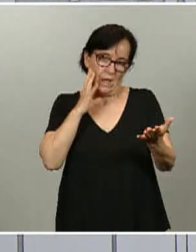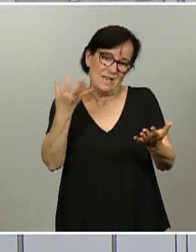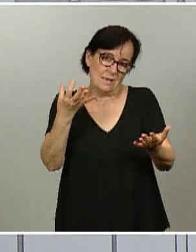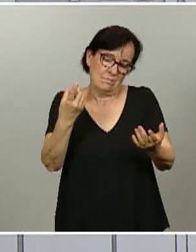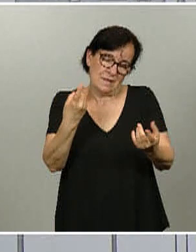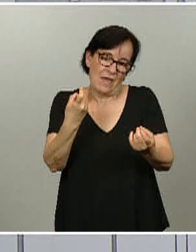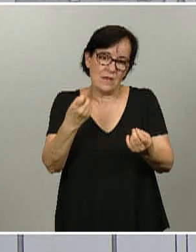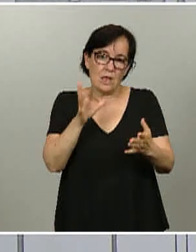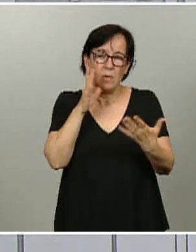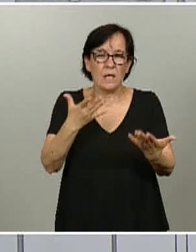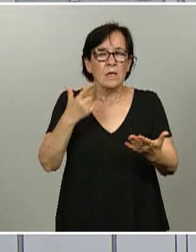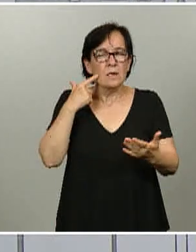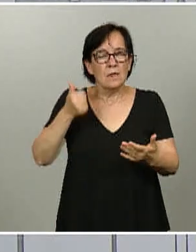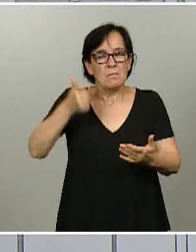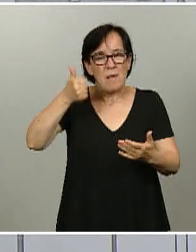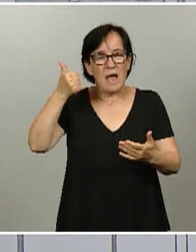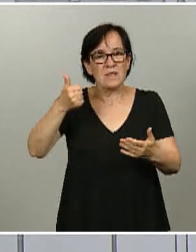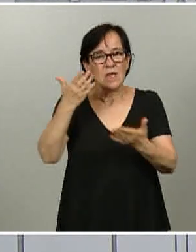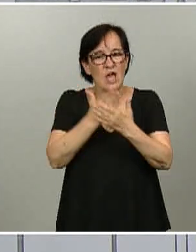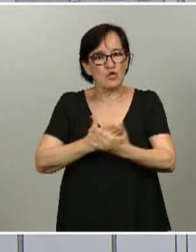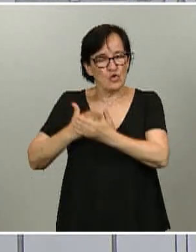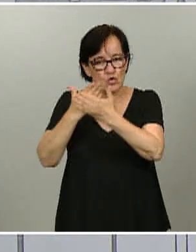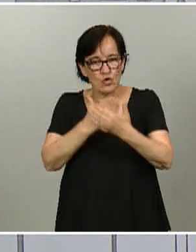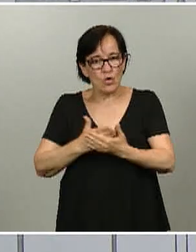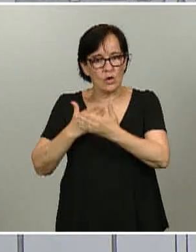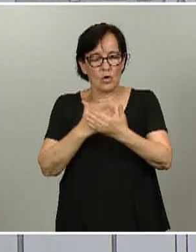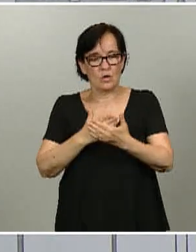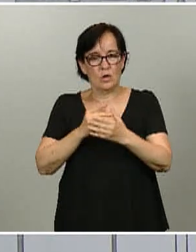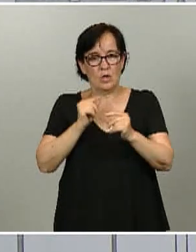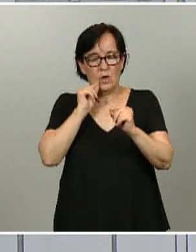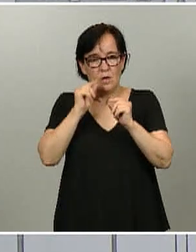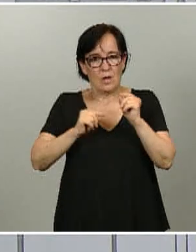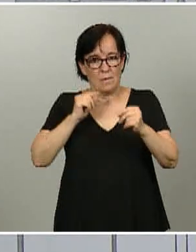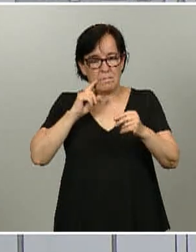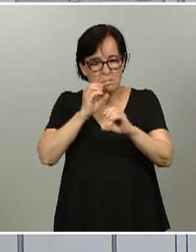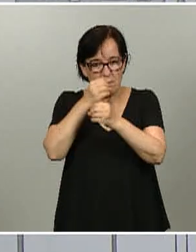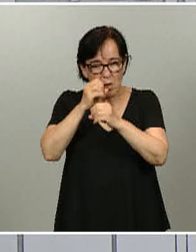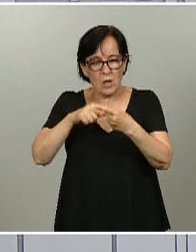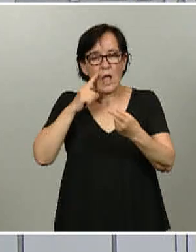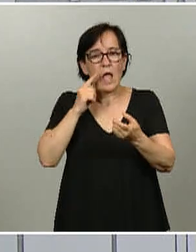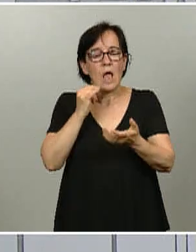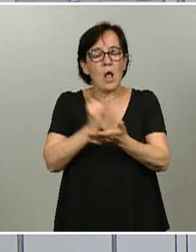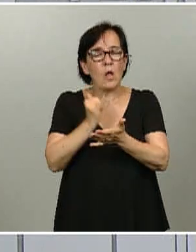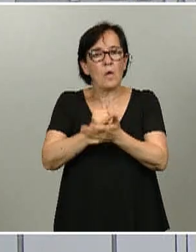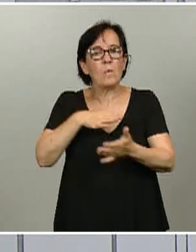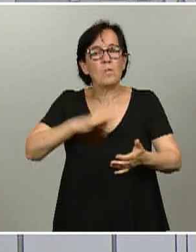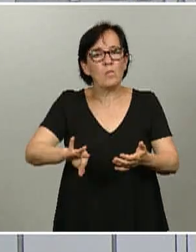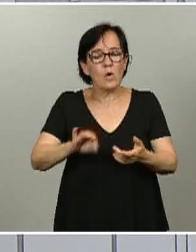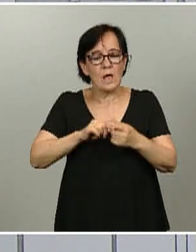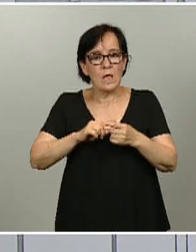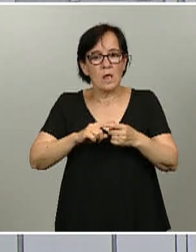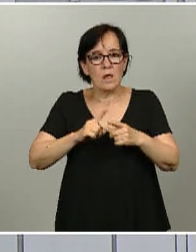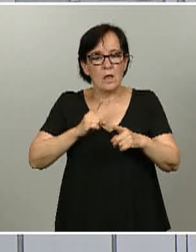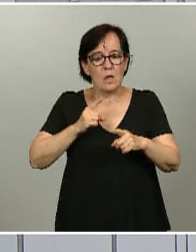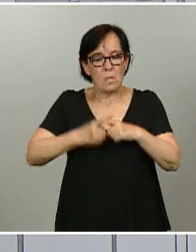cada vez más estudios, tanto virológicos, en los que se valora la probabilidad de que el virus se multiplique en muestras